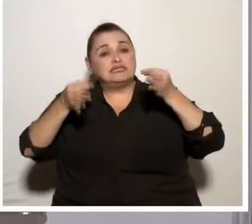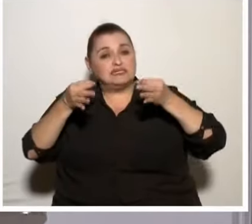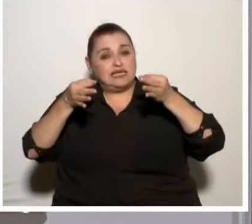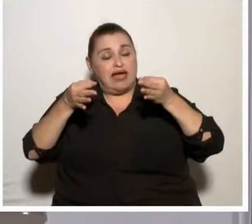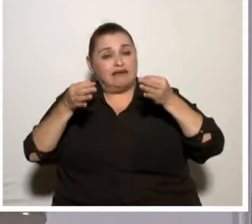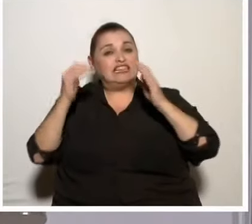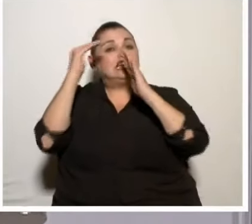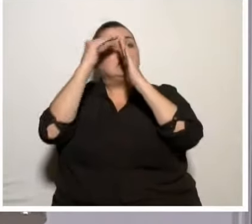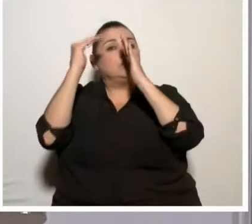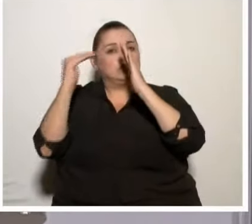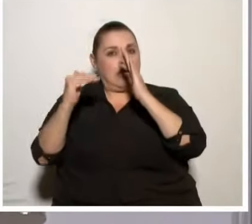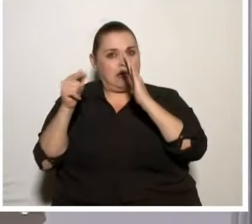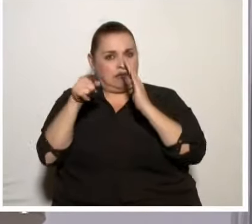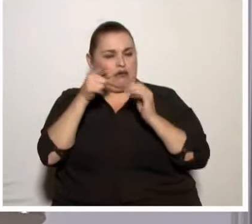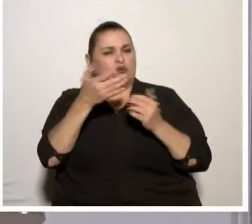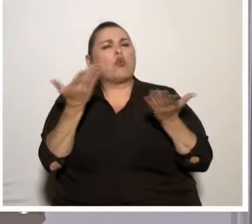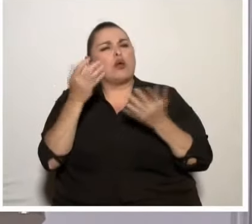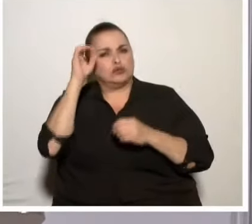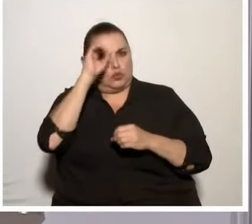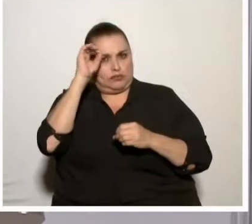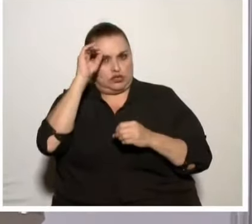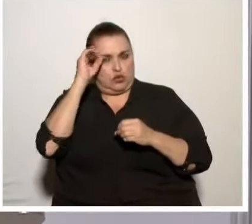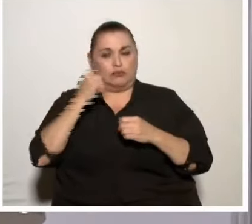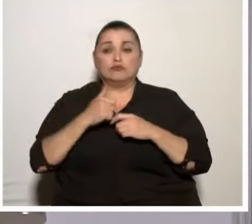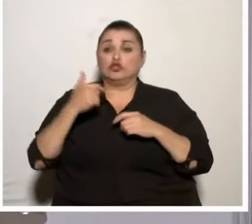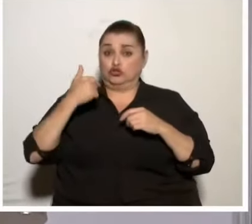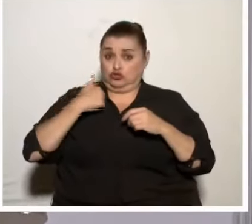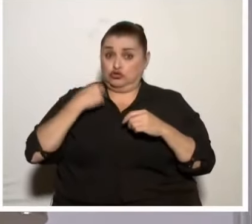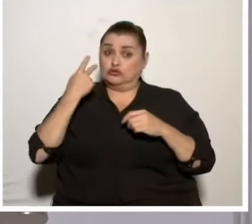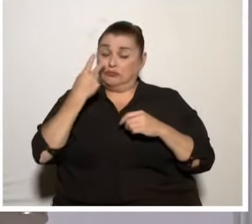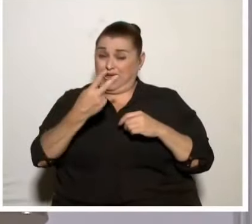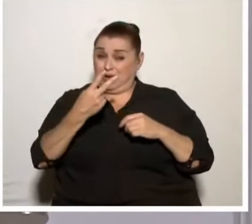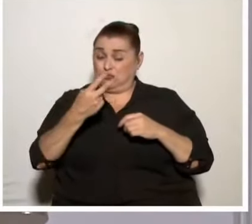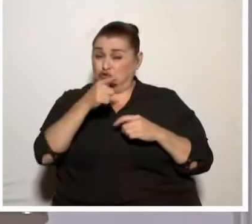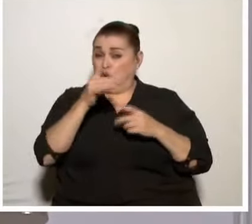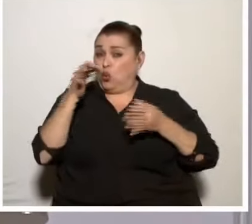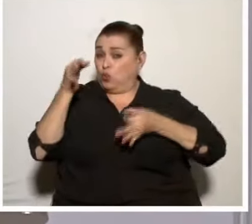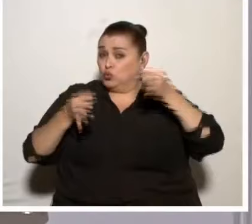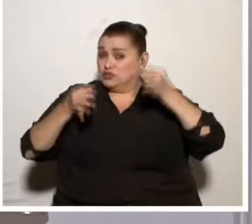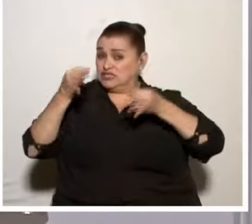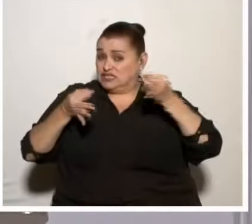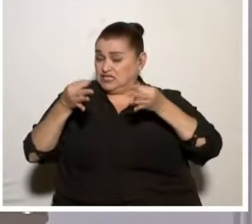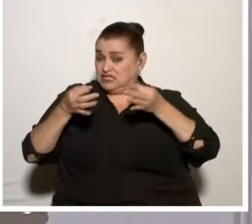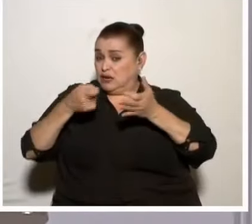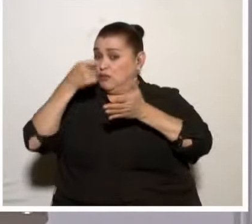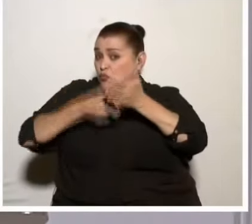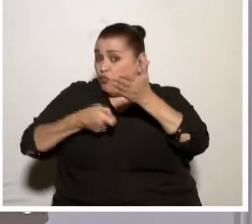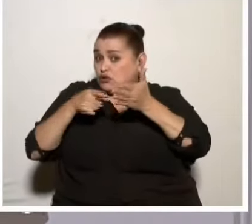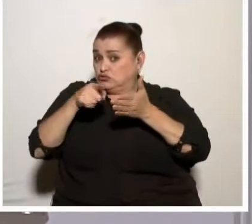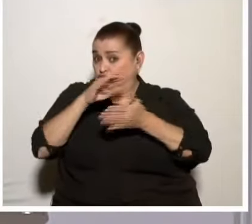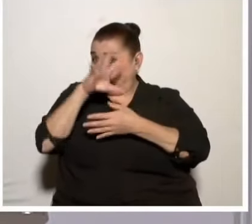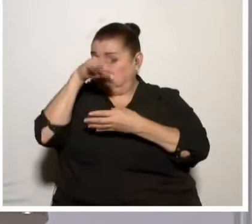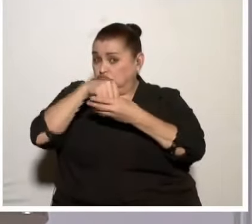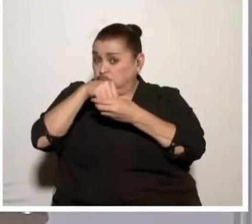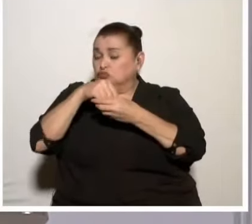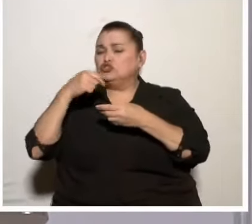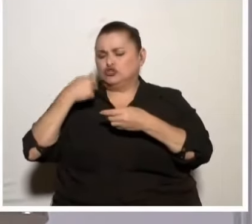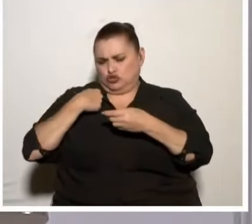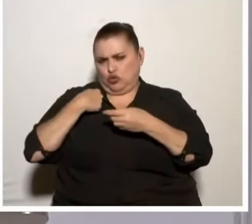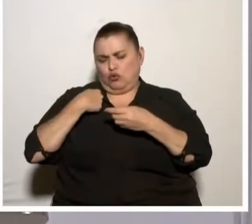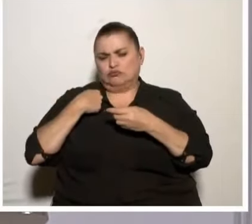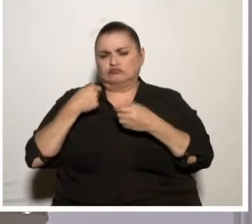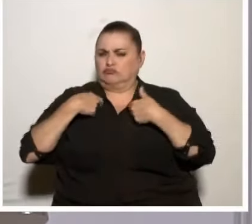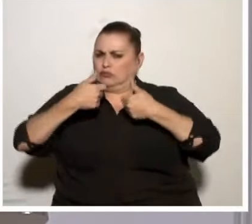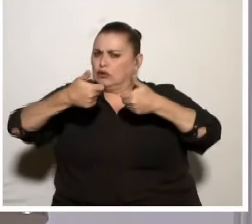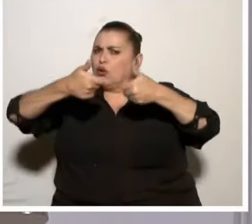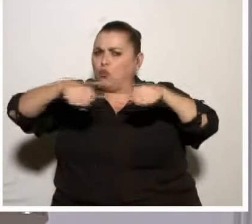Bueno, si partimos del hecho de justicia tributaria, yo, por supuesto, estoy